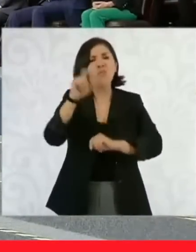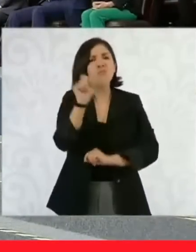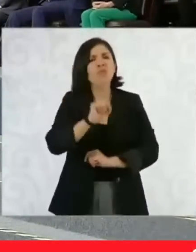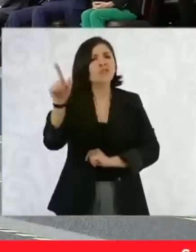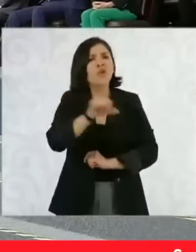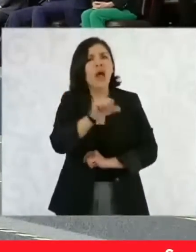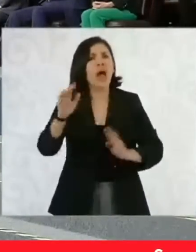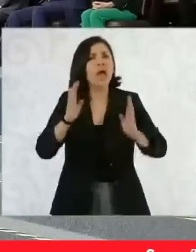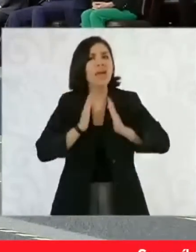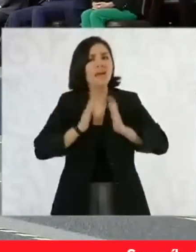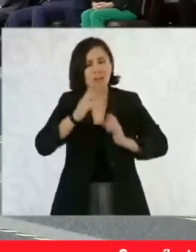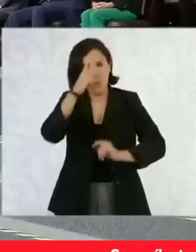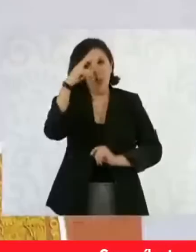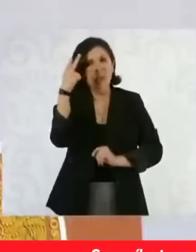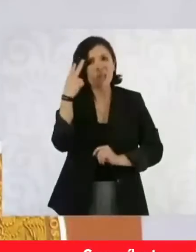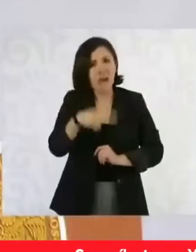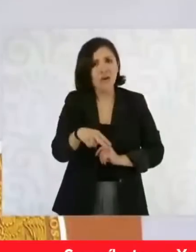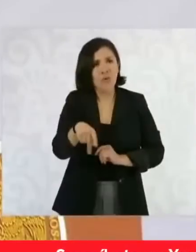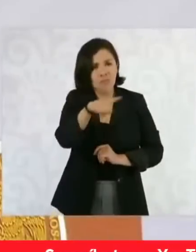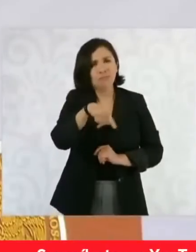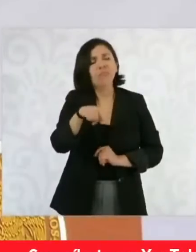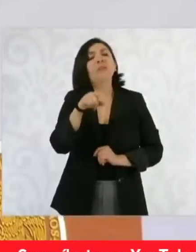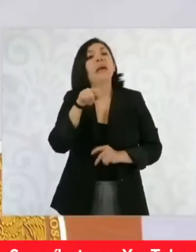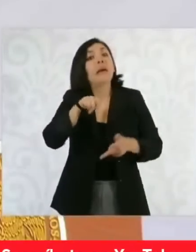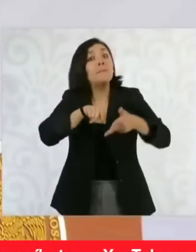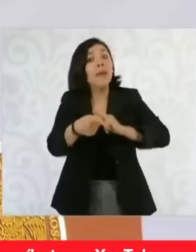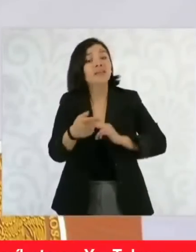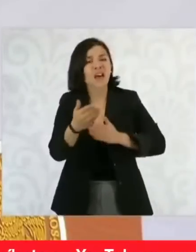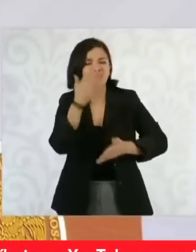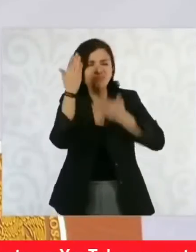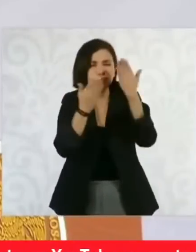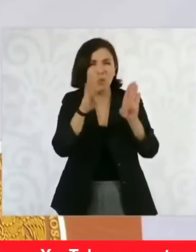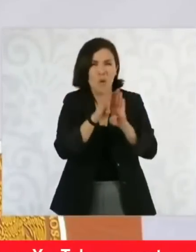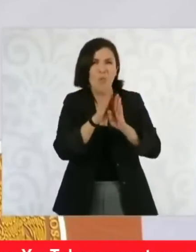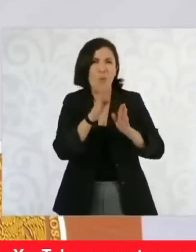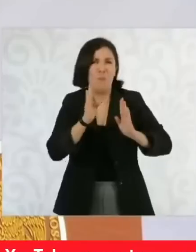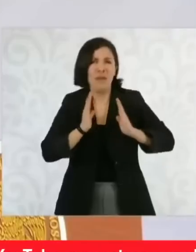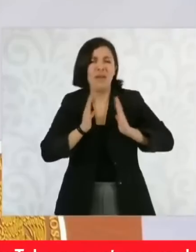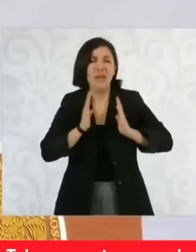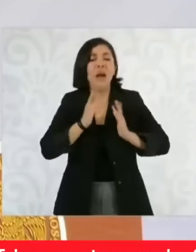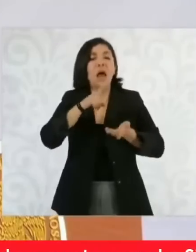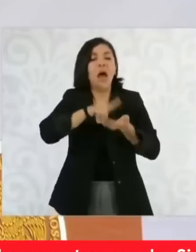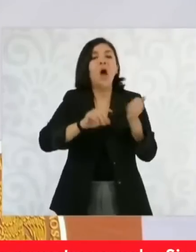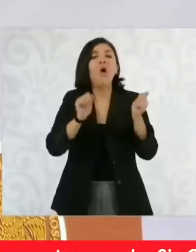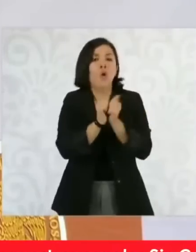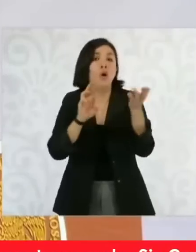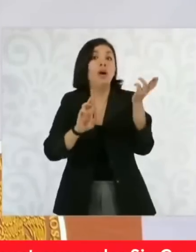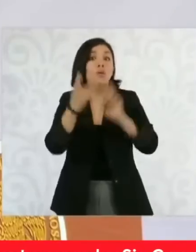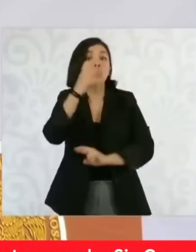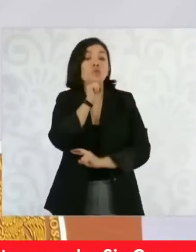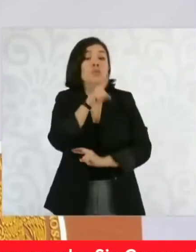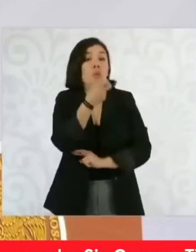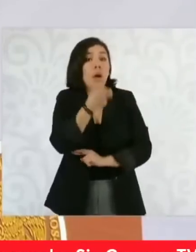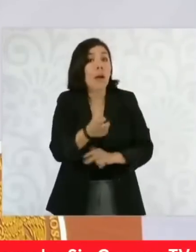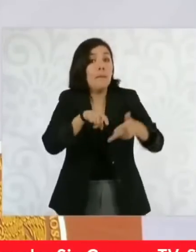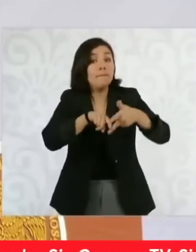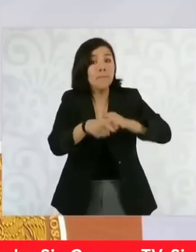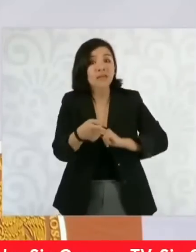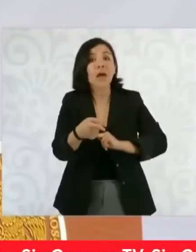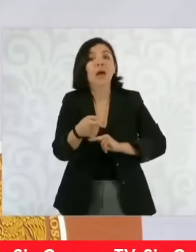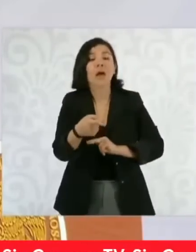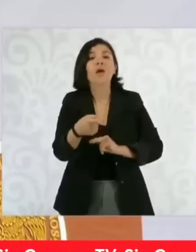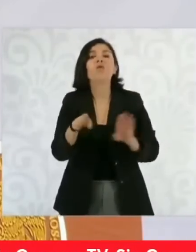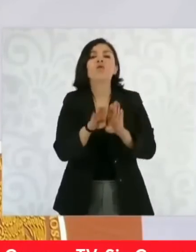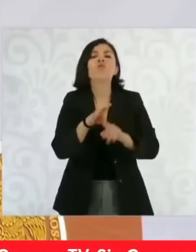del ejército mexicano, quien inició su carrera militar dentro de las filas revolucionarias, indicando